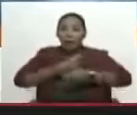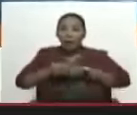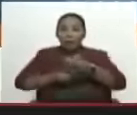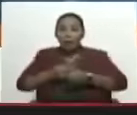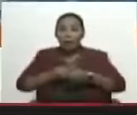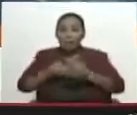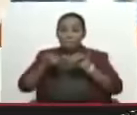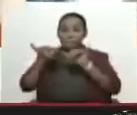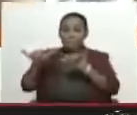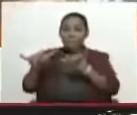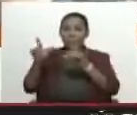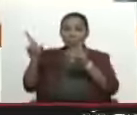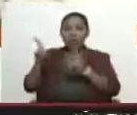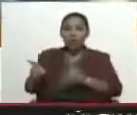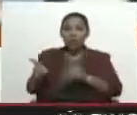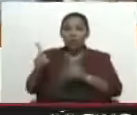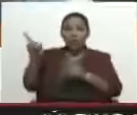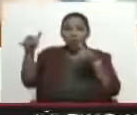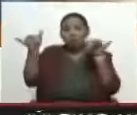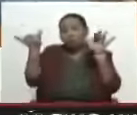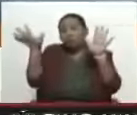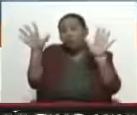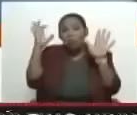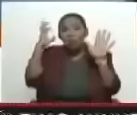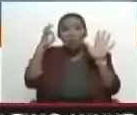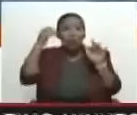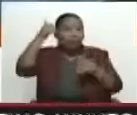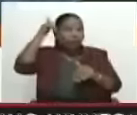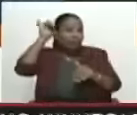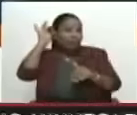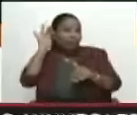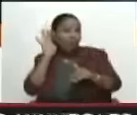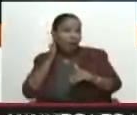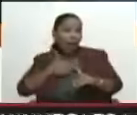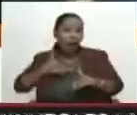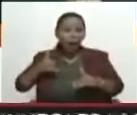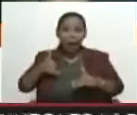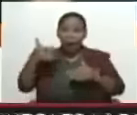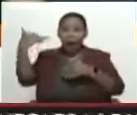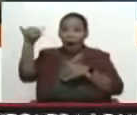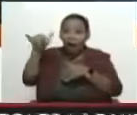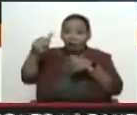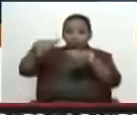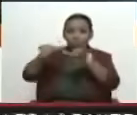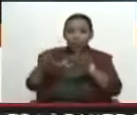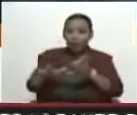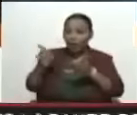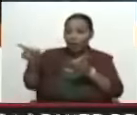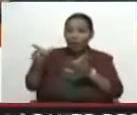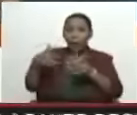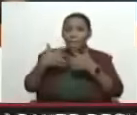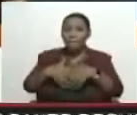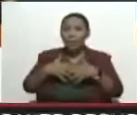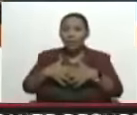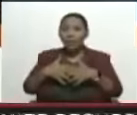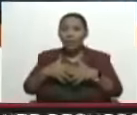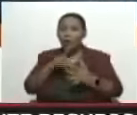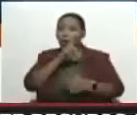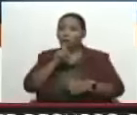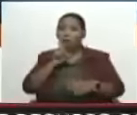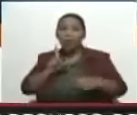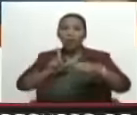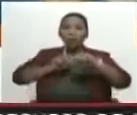la autoproclamación de una supuesta candidata que no solamente está inhabilitada, sino que además su empresa llamada Súmate fue